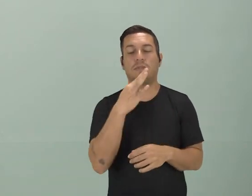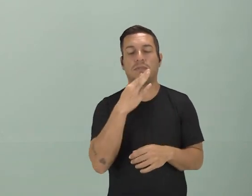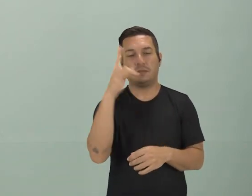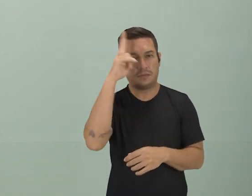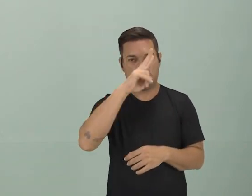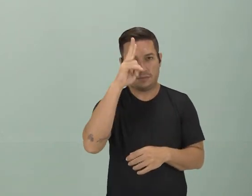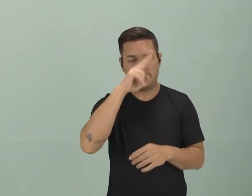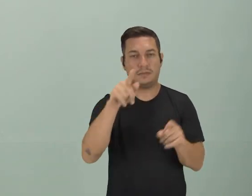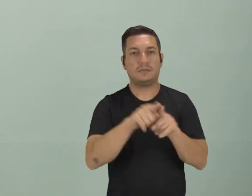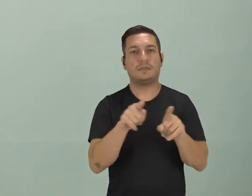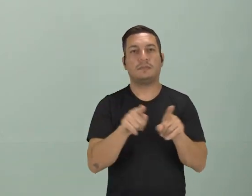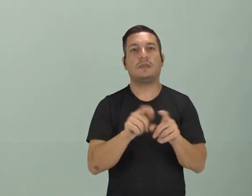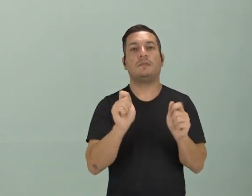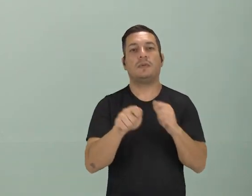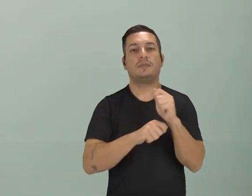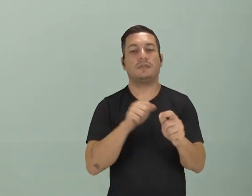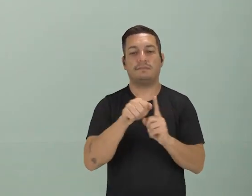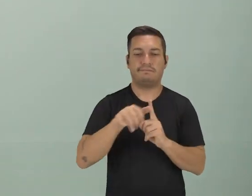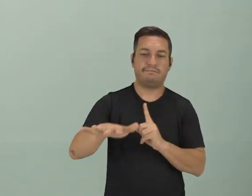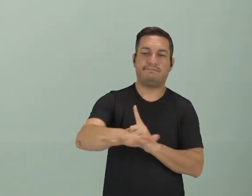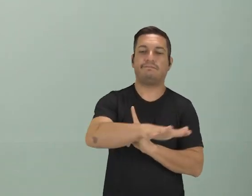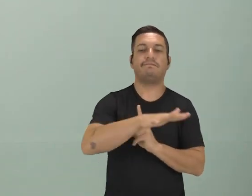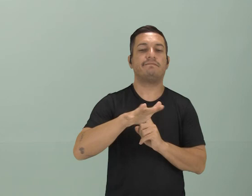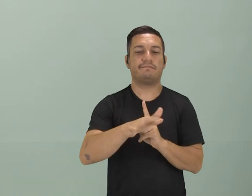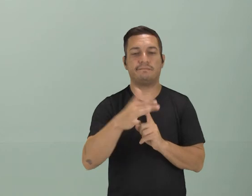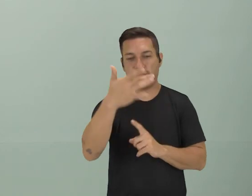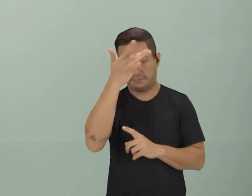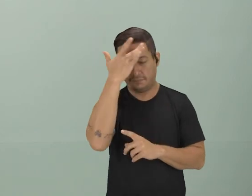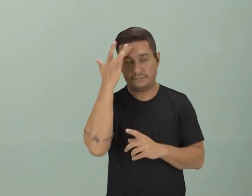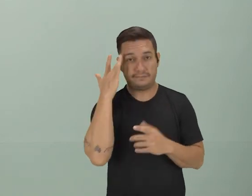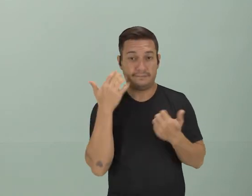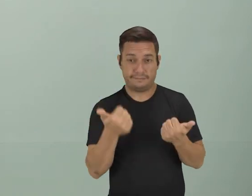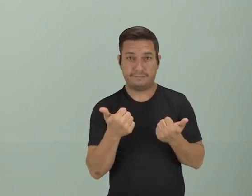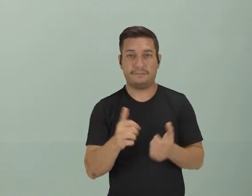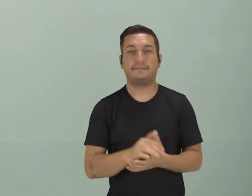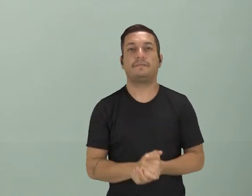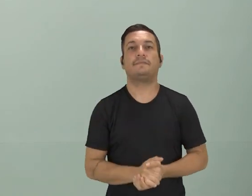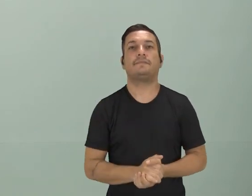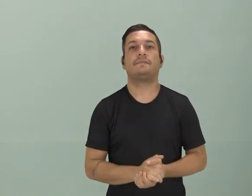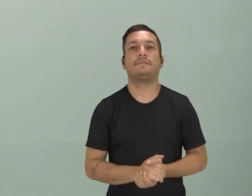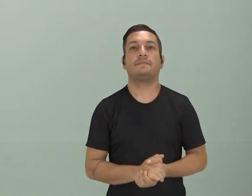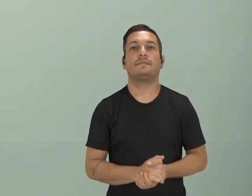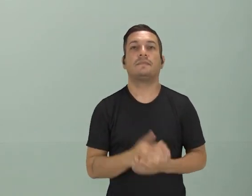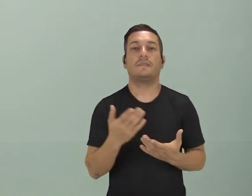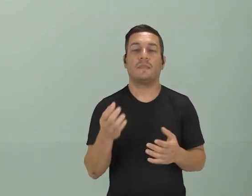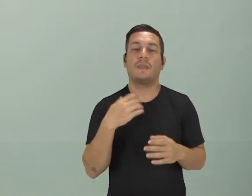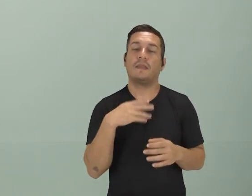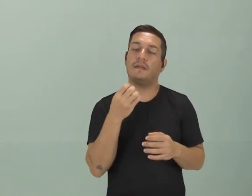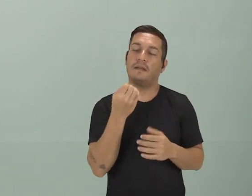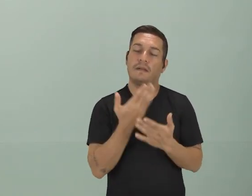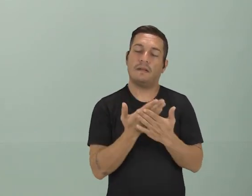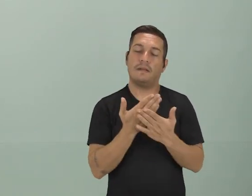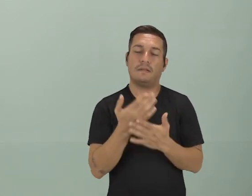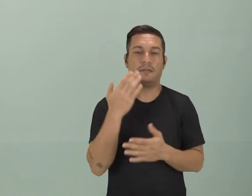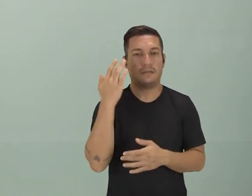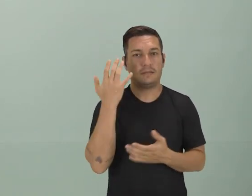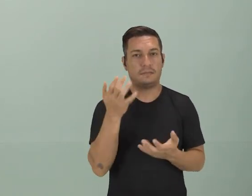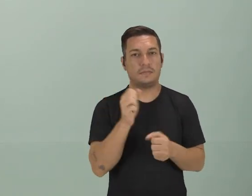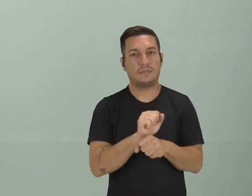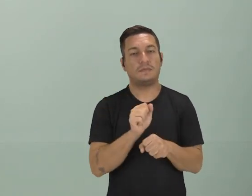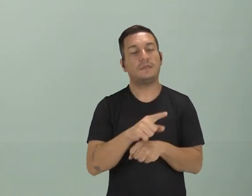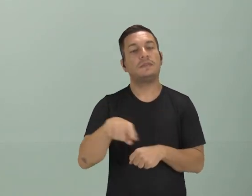também podemos repassar a nossa história adiante, ok? Bueno. Esta fue nuestra clase, espero que les